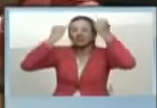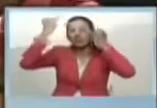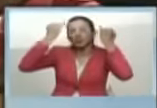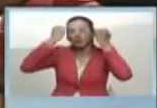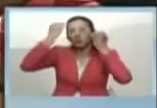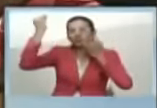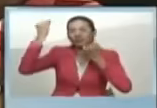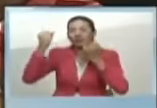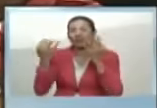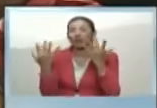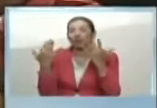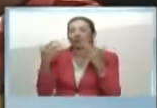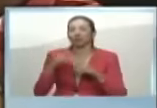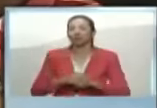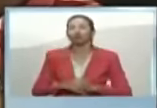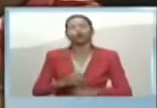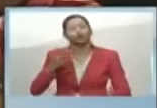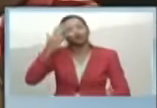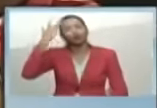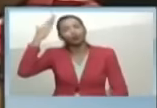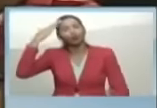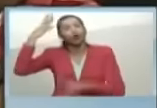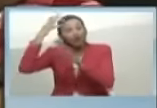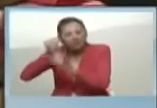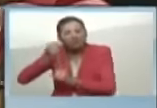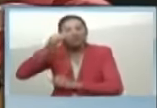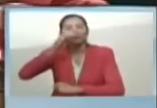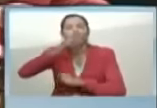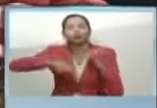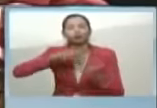soñador profesional y creo en la revolución socialista.